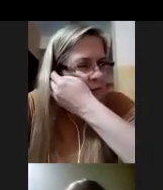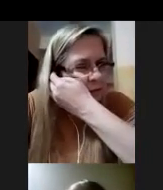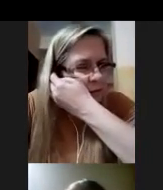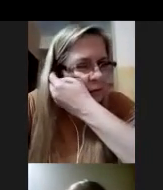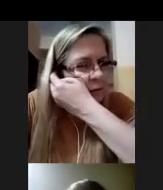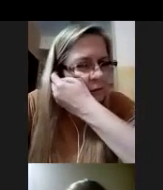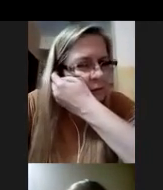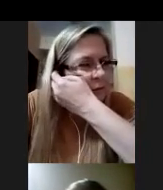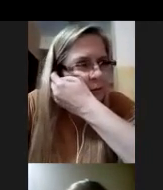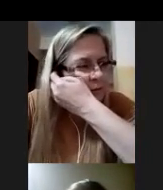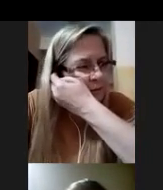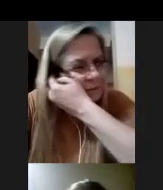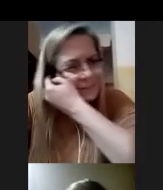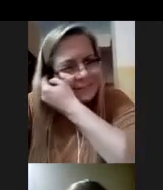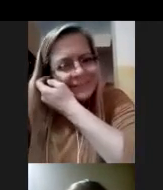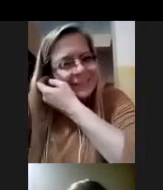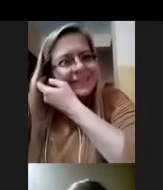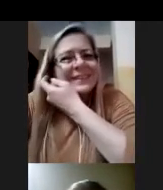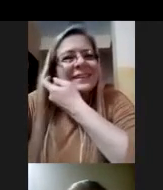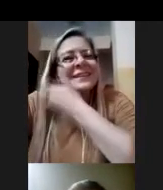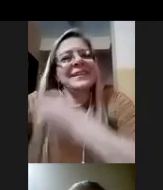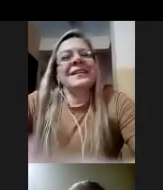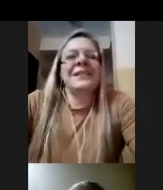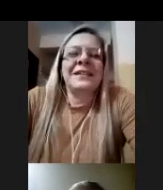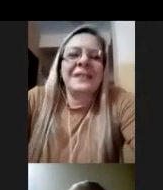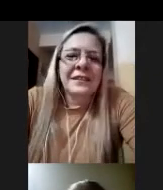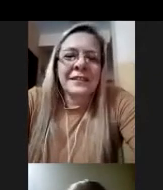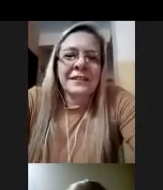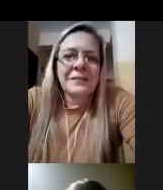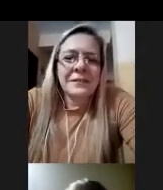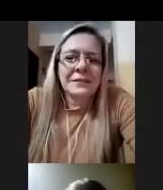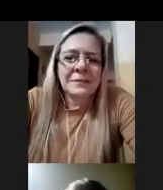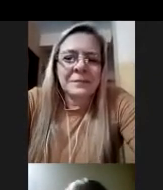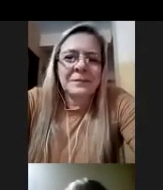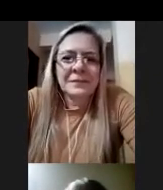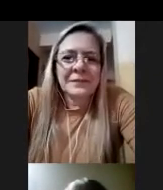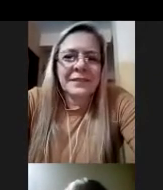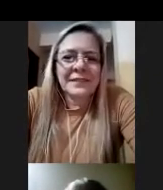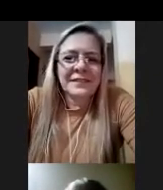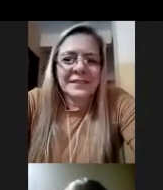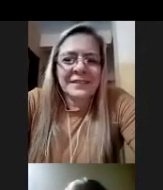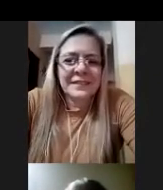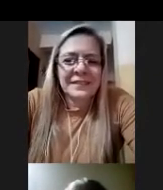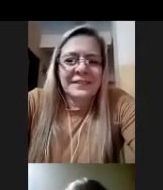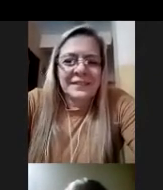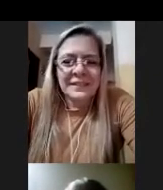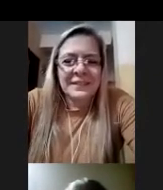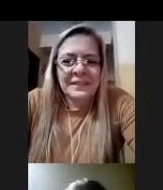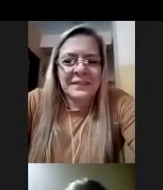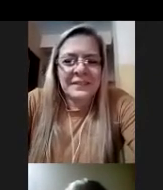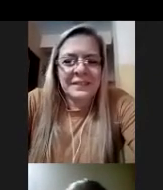www.emburicado.co.edu. Con eso, evitar el traslado físico de dinero, evitar aglomeración de personas y operar sin riesgo